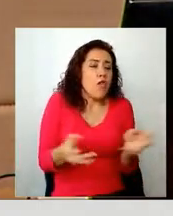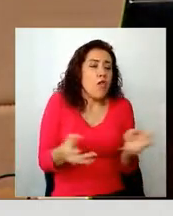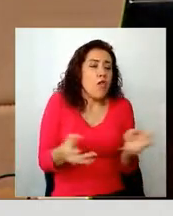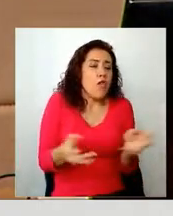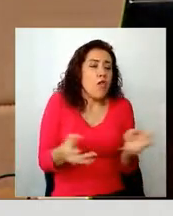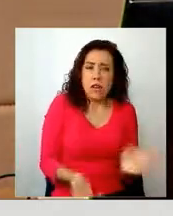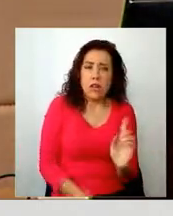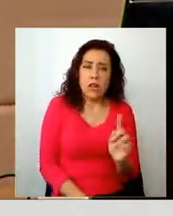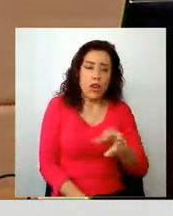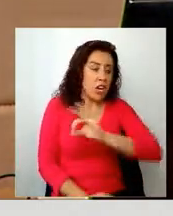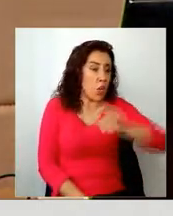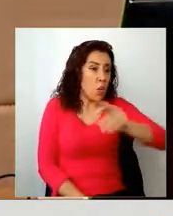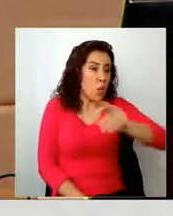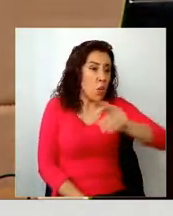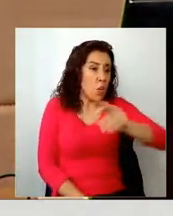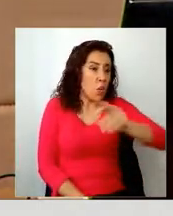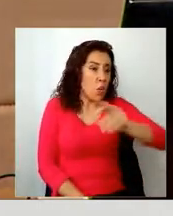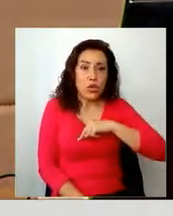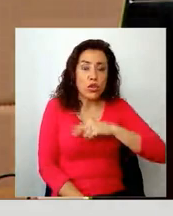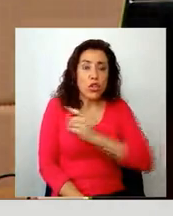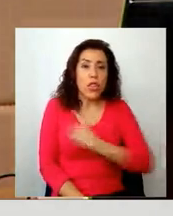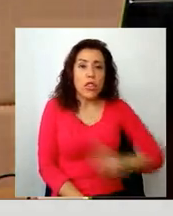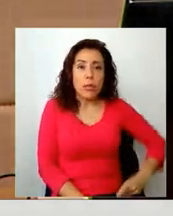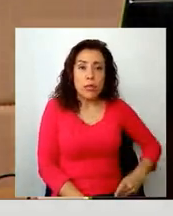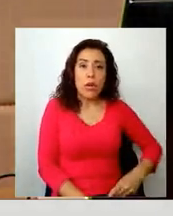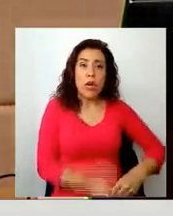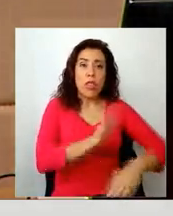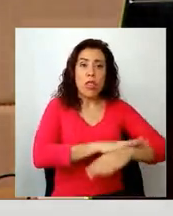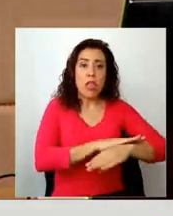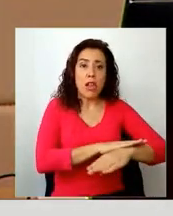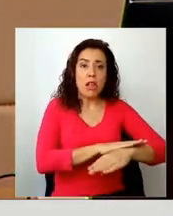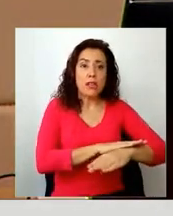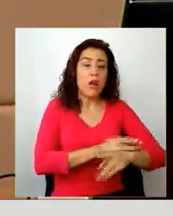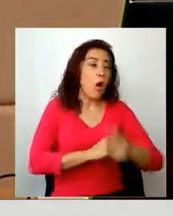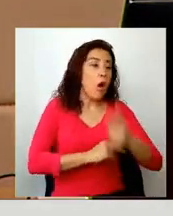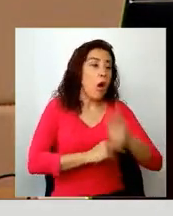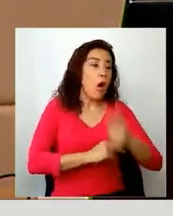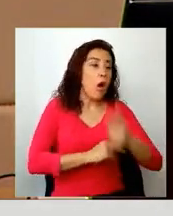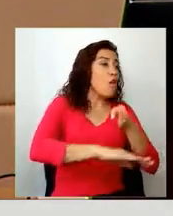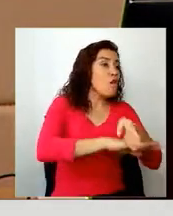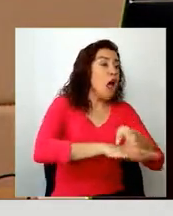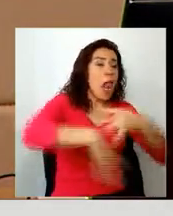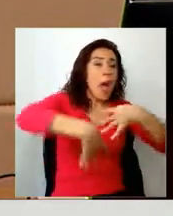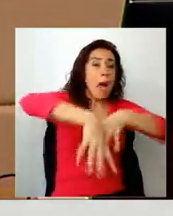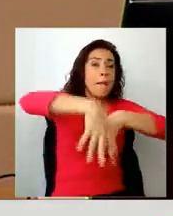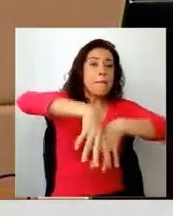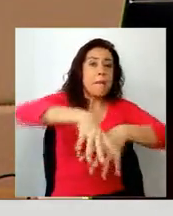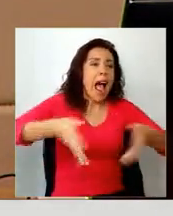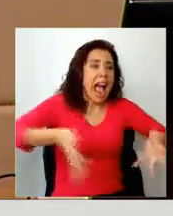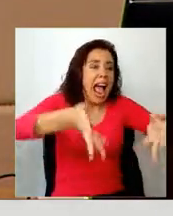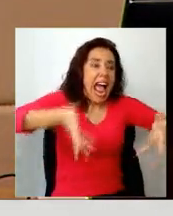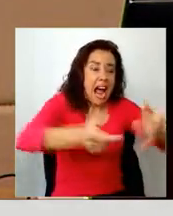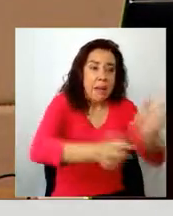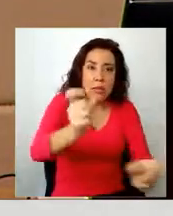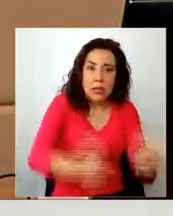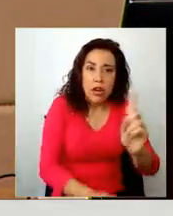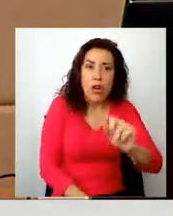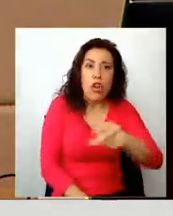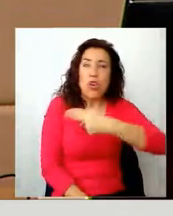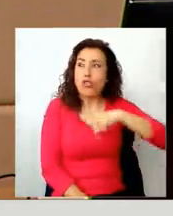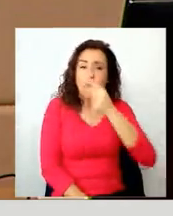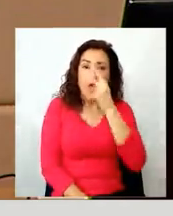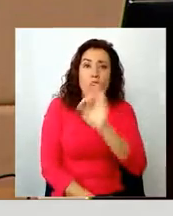ninguno de nosotros de los diputados de derecha nos vieron entre medio de una manifestación azuzando a la gente a nosotros no nos vieron echando